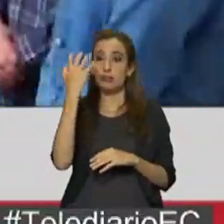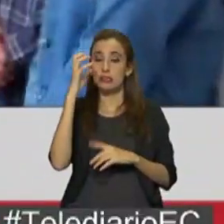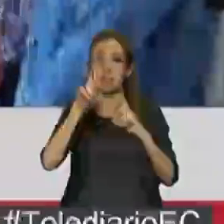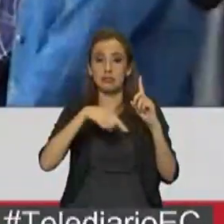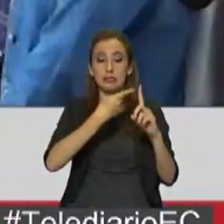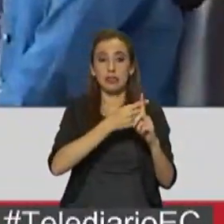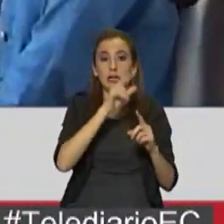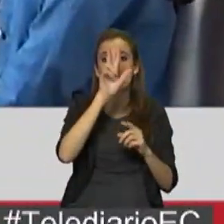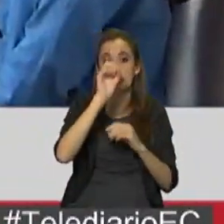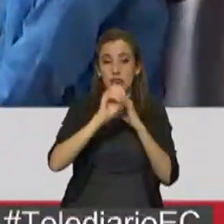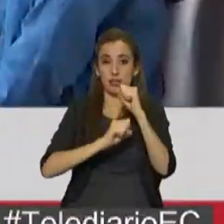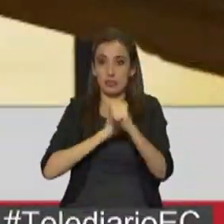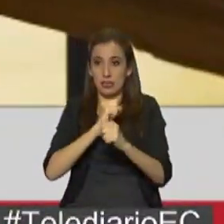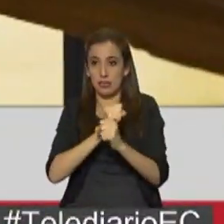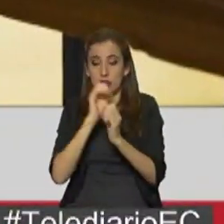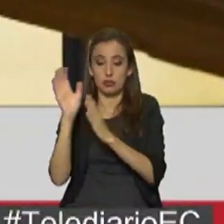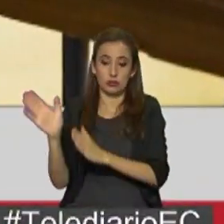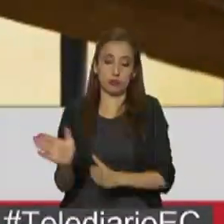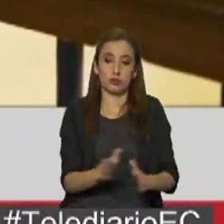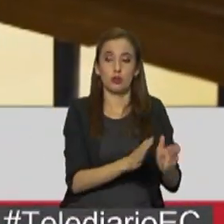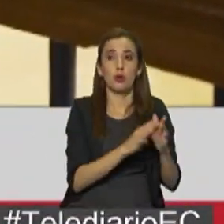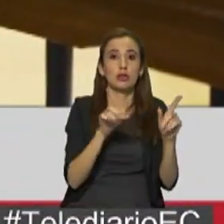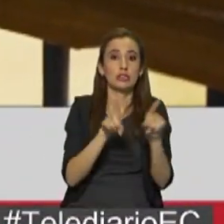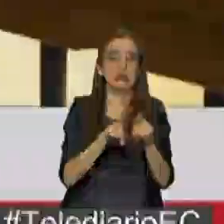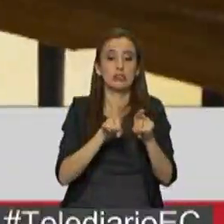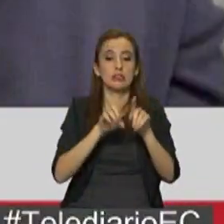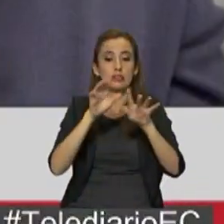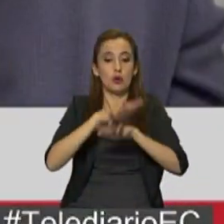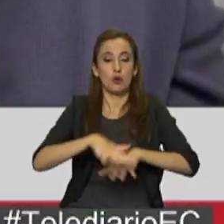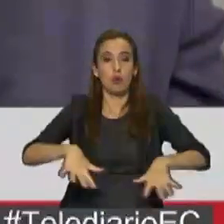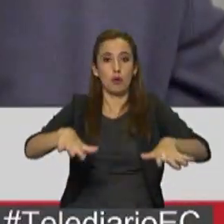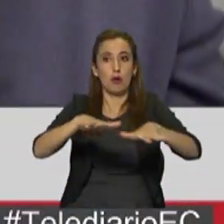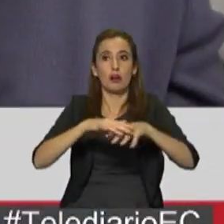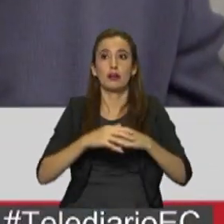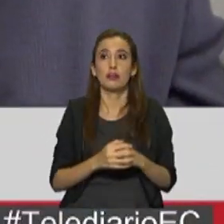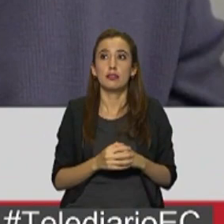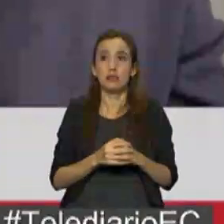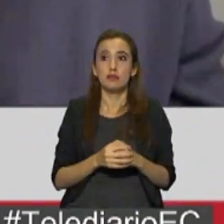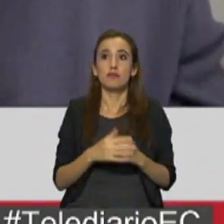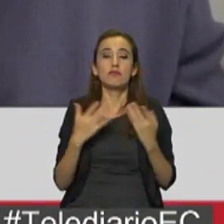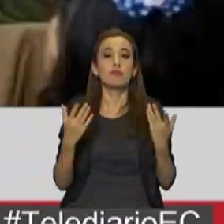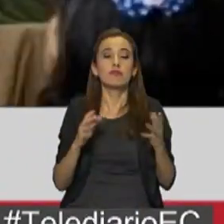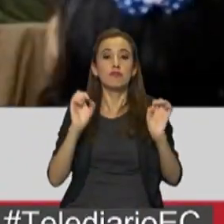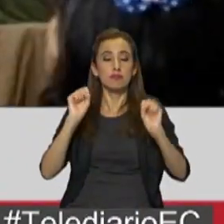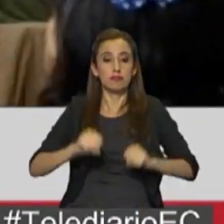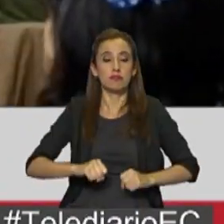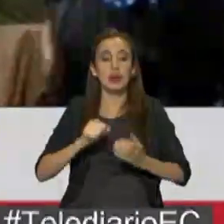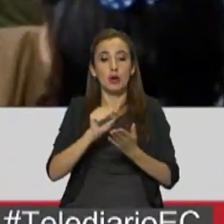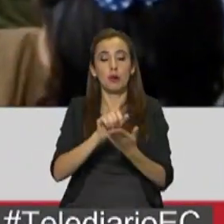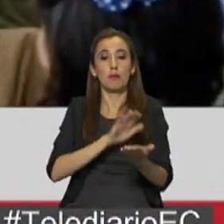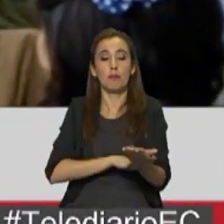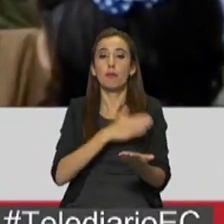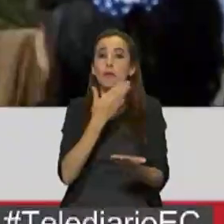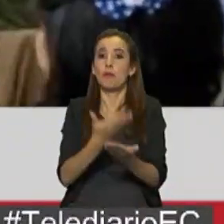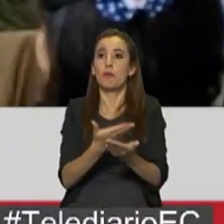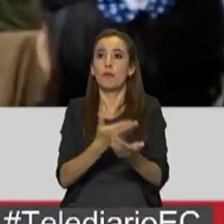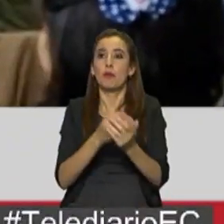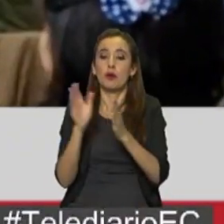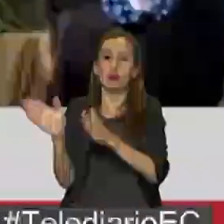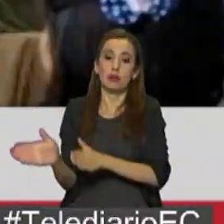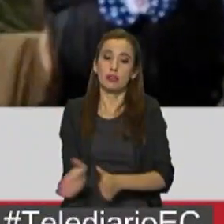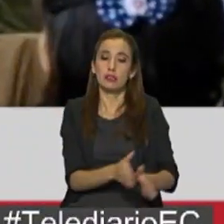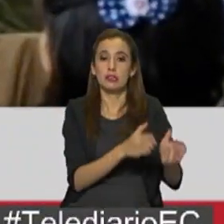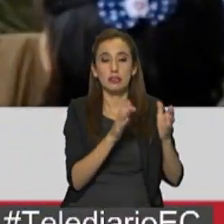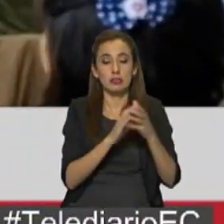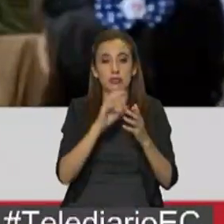de siete países se encargaron de la producción de los productos audiovisuales se trata del proyecto de cámaras a camaradas impulsado por